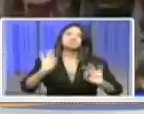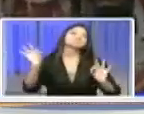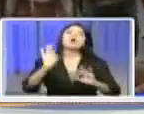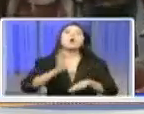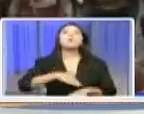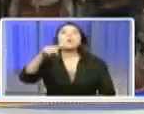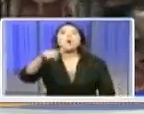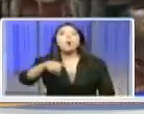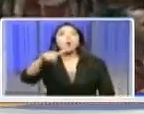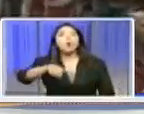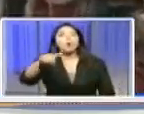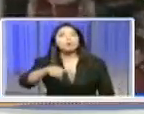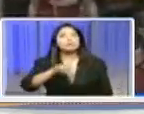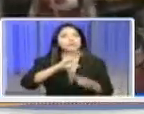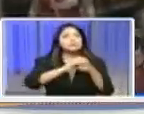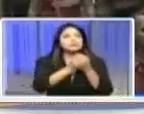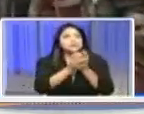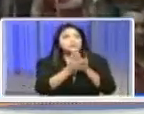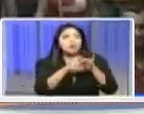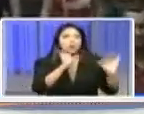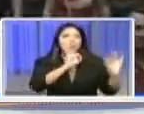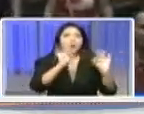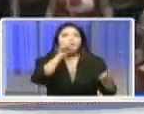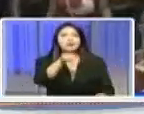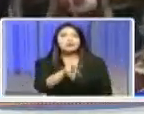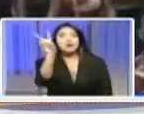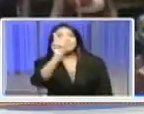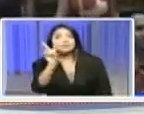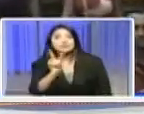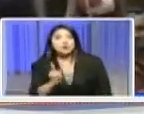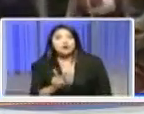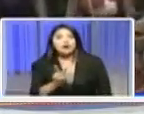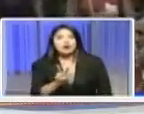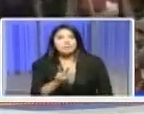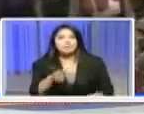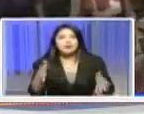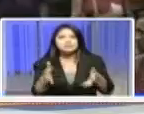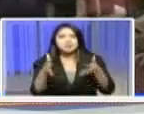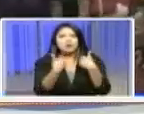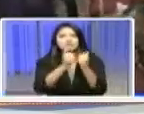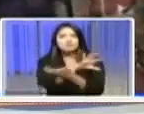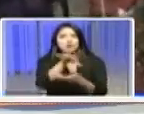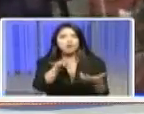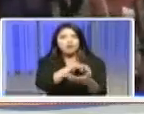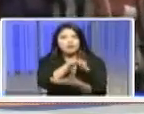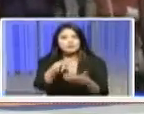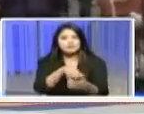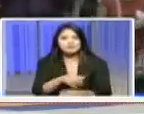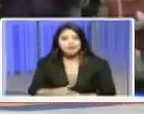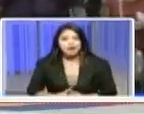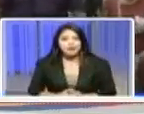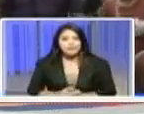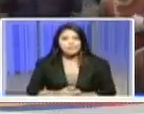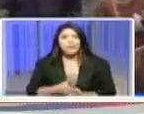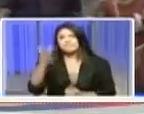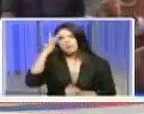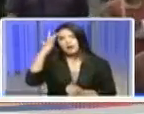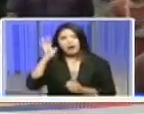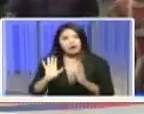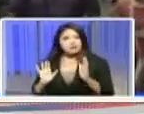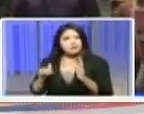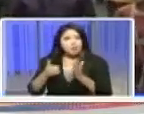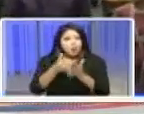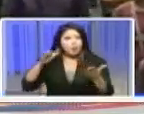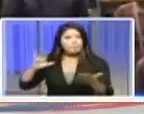porque hoy están montando un show en Venezuela para que hubiera violencia, para tapar el golpe de Estado